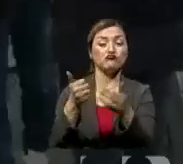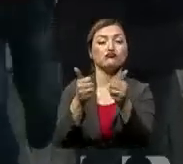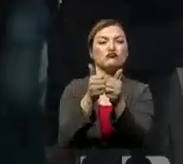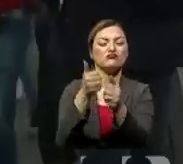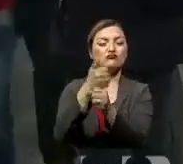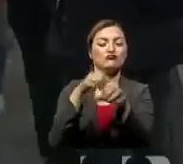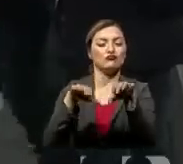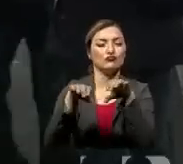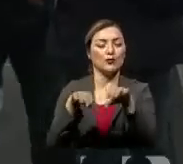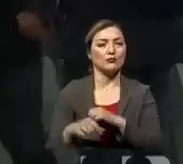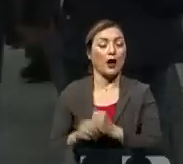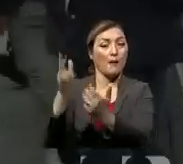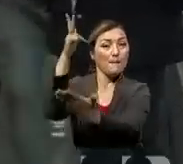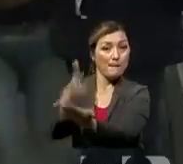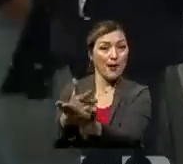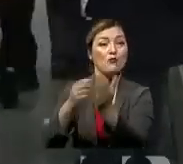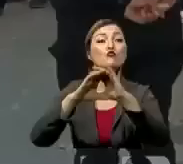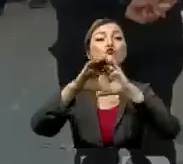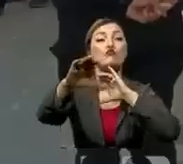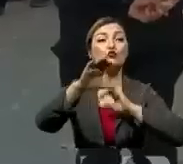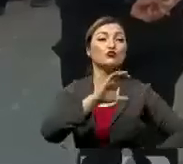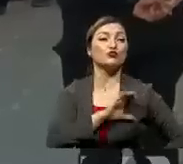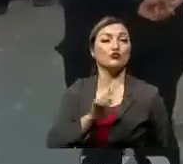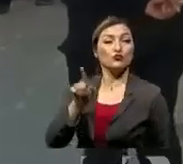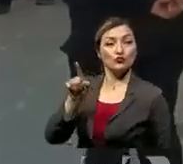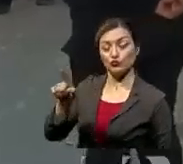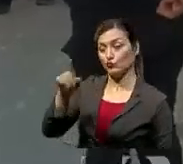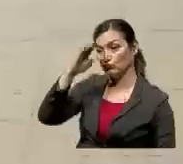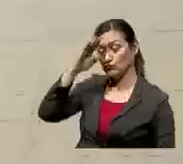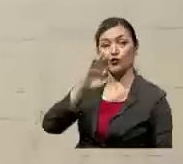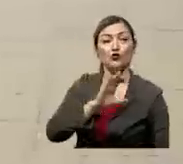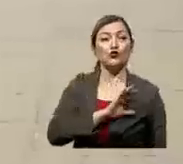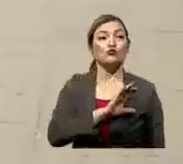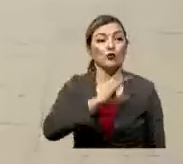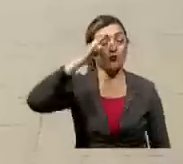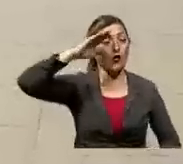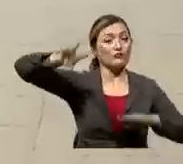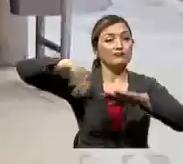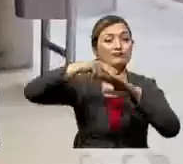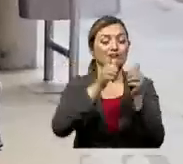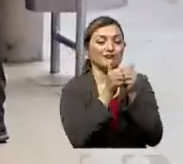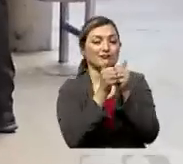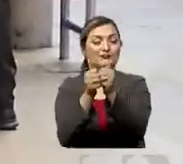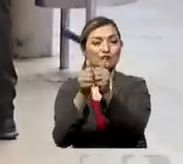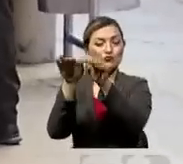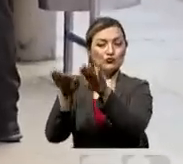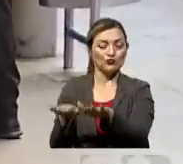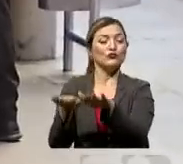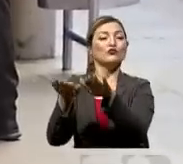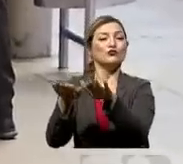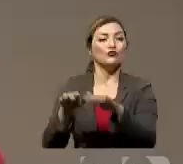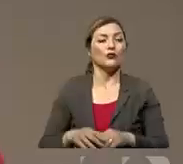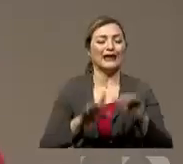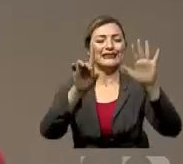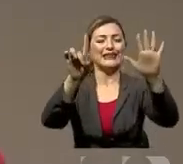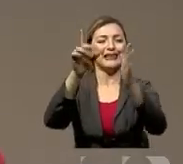del transporte público metropolitano. Para esto se contará con personal municipal y de la Policía Nacional fijo en